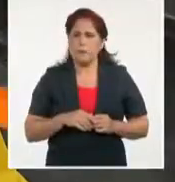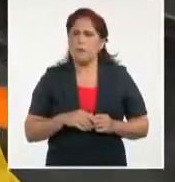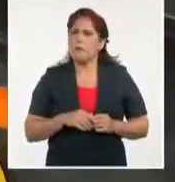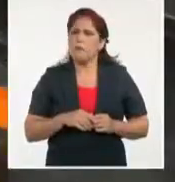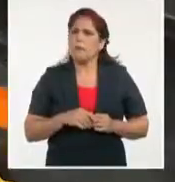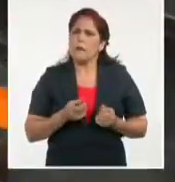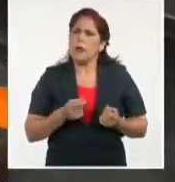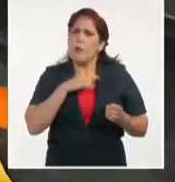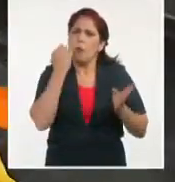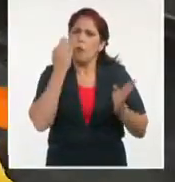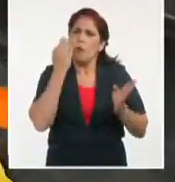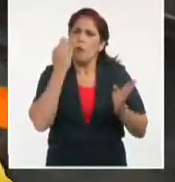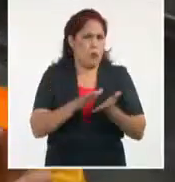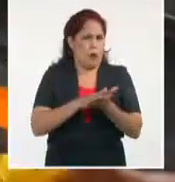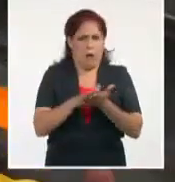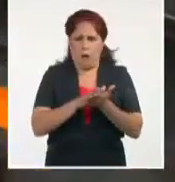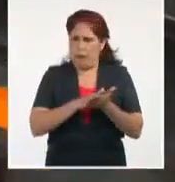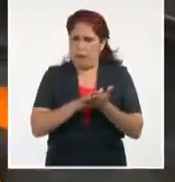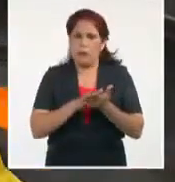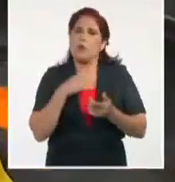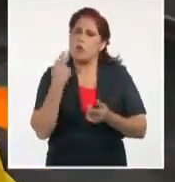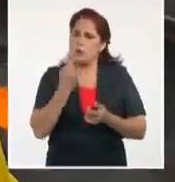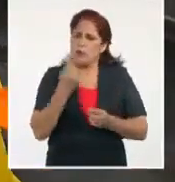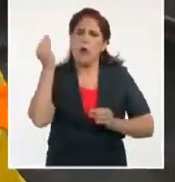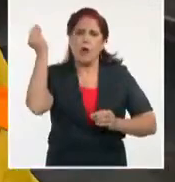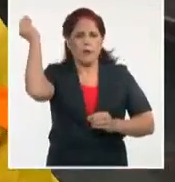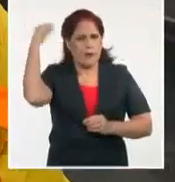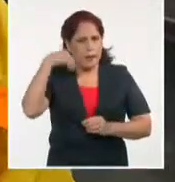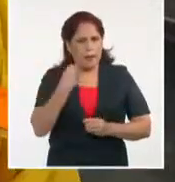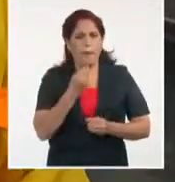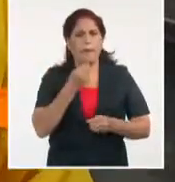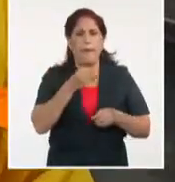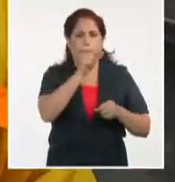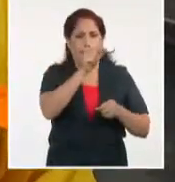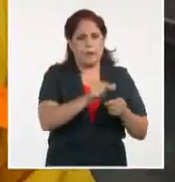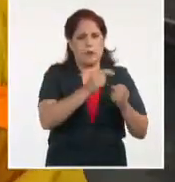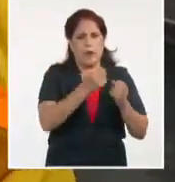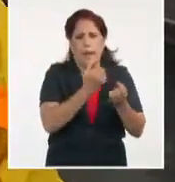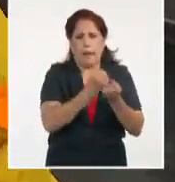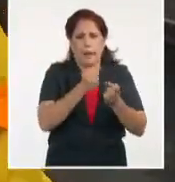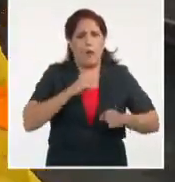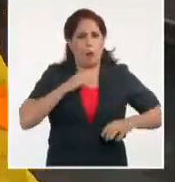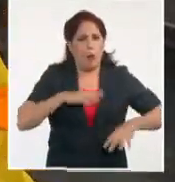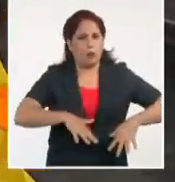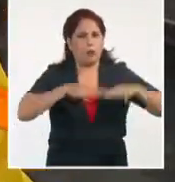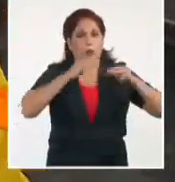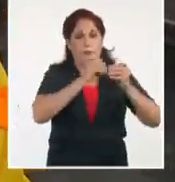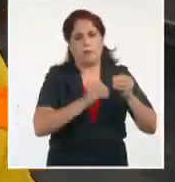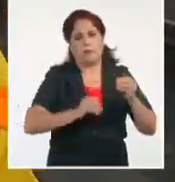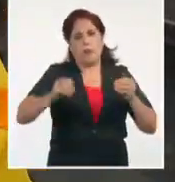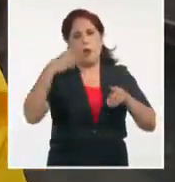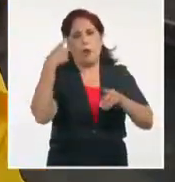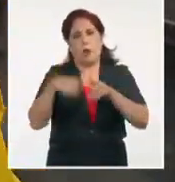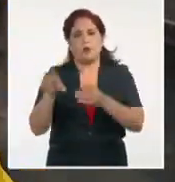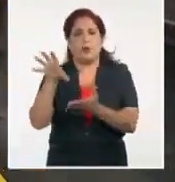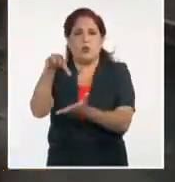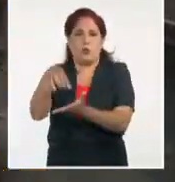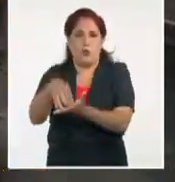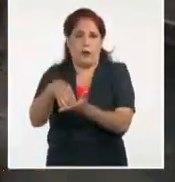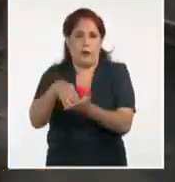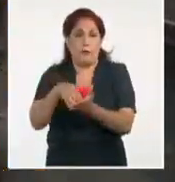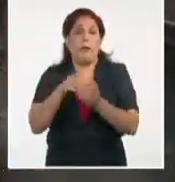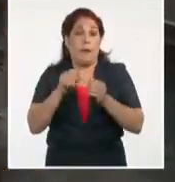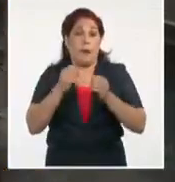está desarrollando ahora mismo también unas cuestiones con la evacuación y se está velando especialmente en Matanzas la pleamar